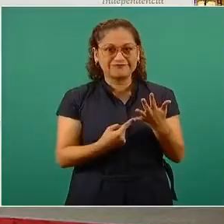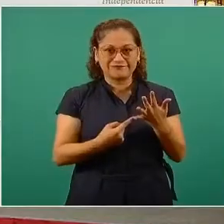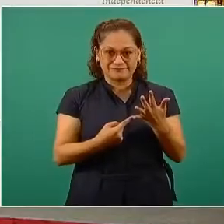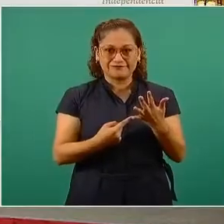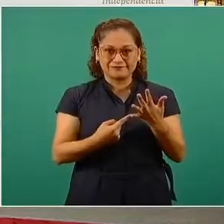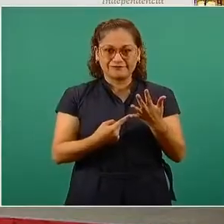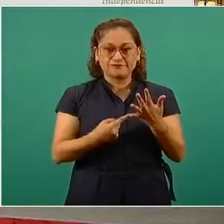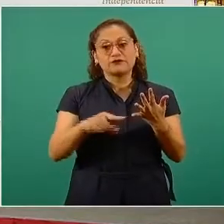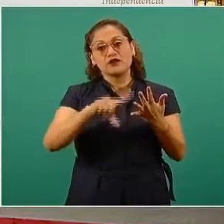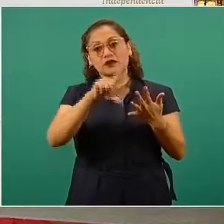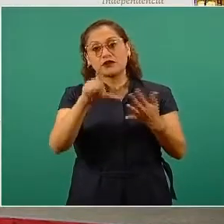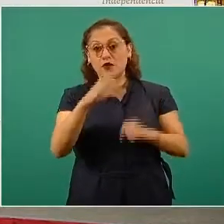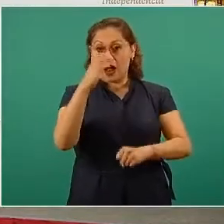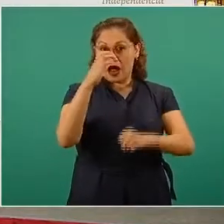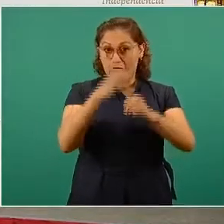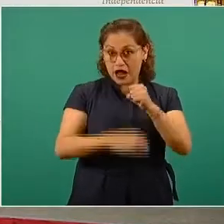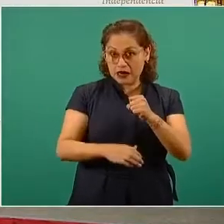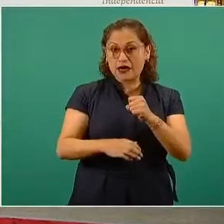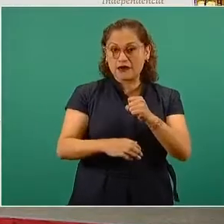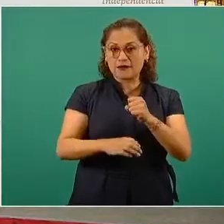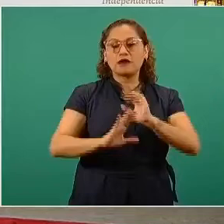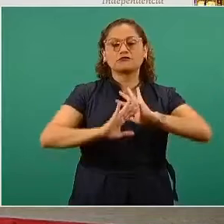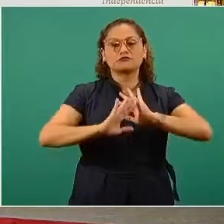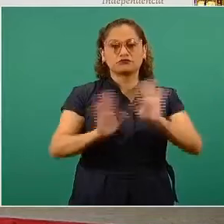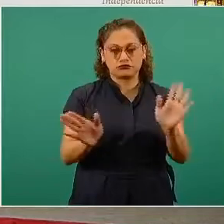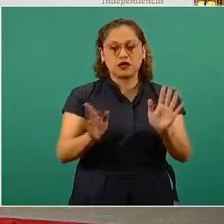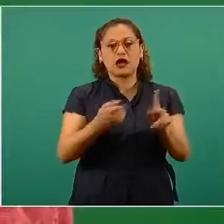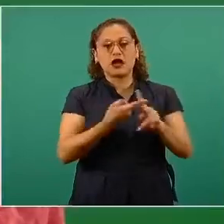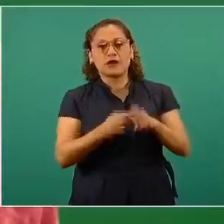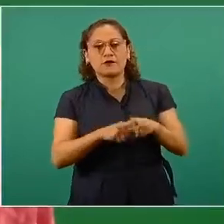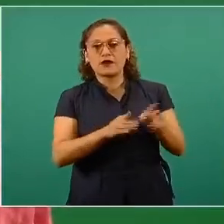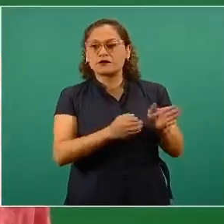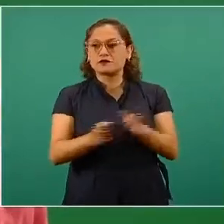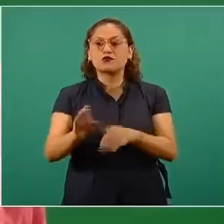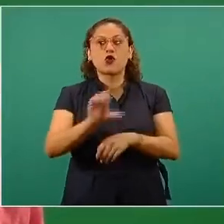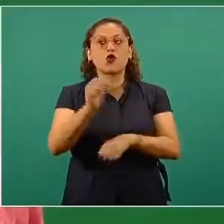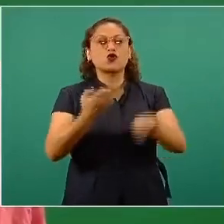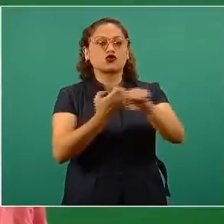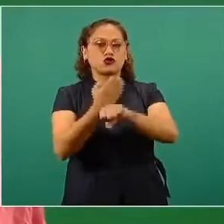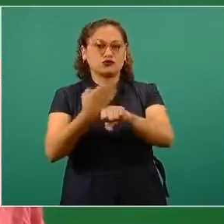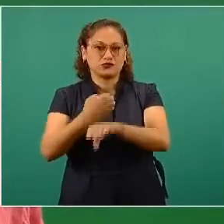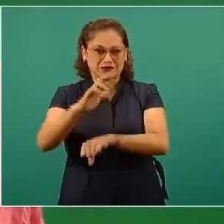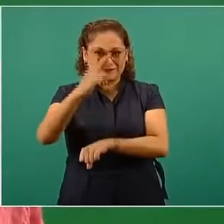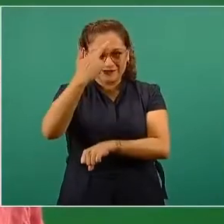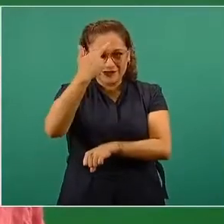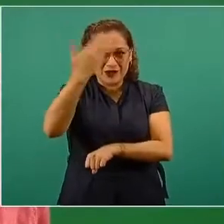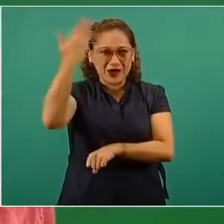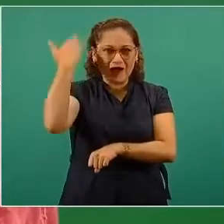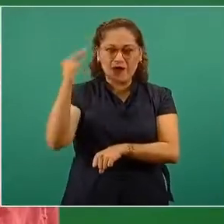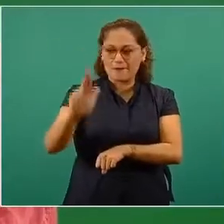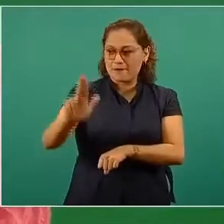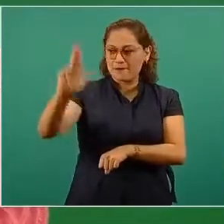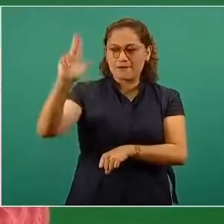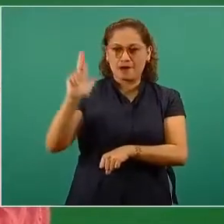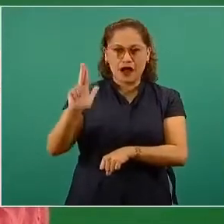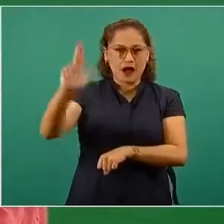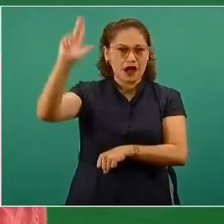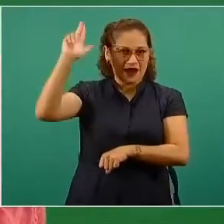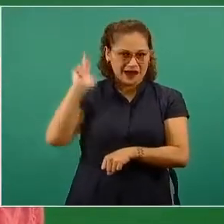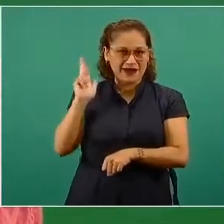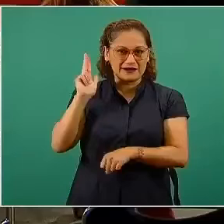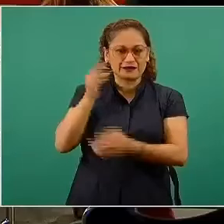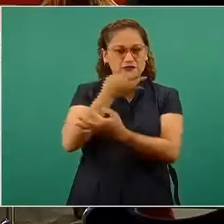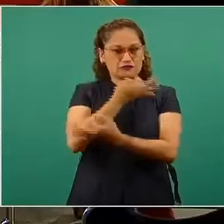empieza a vacunar a otro bloque de entidades federativas. Ya anunciamos desde el pasado martes, no este, sino el